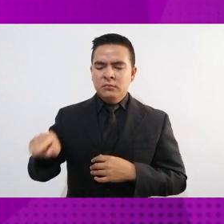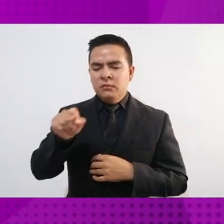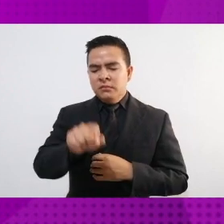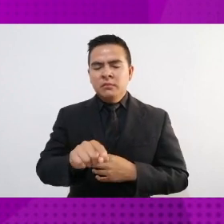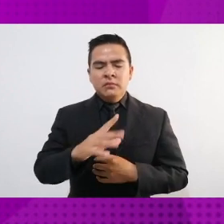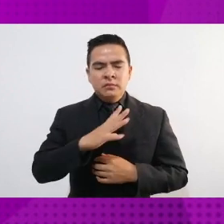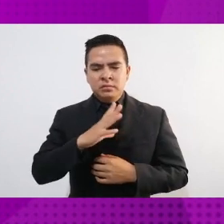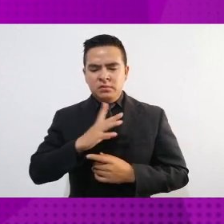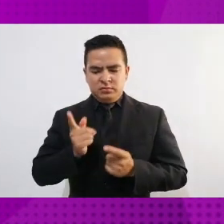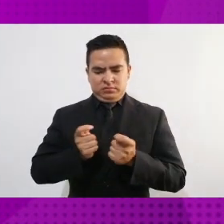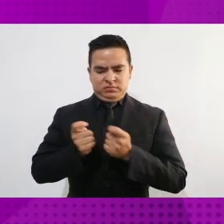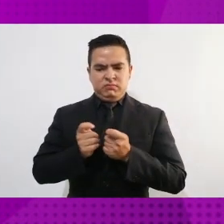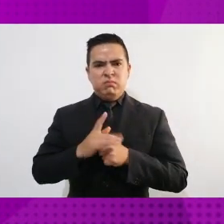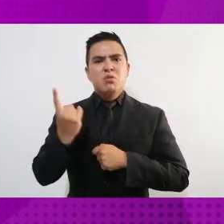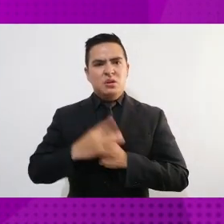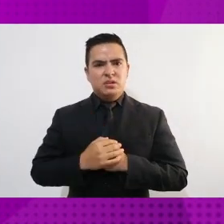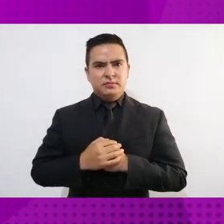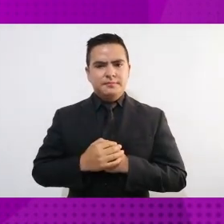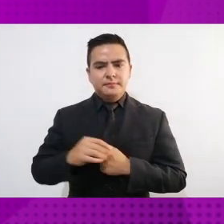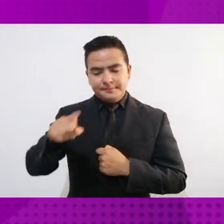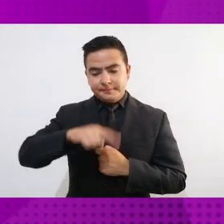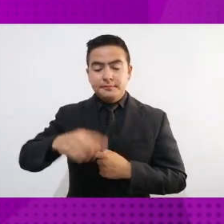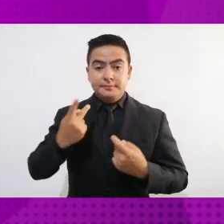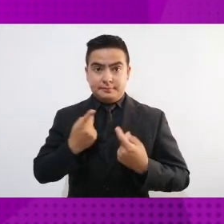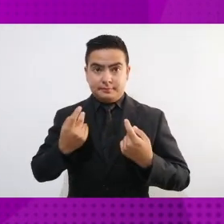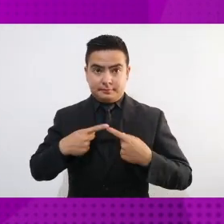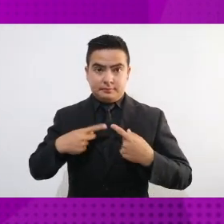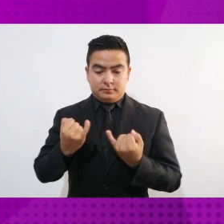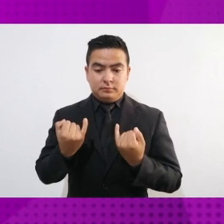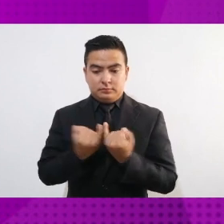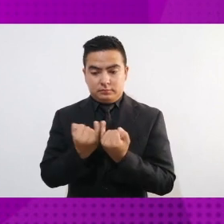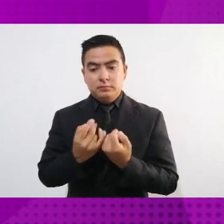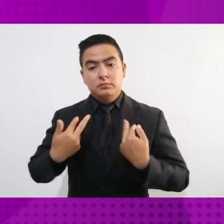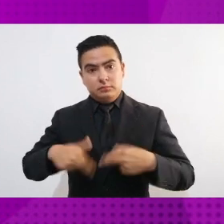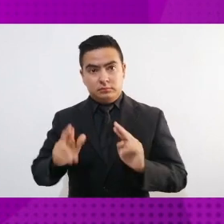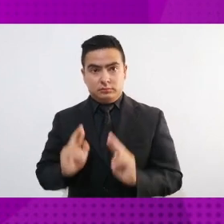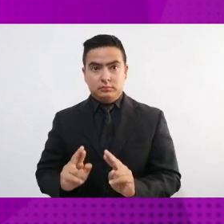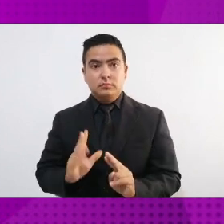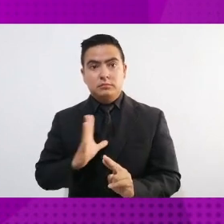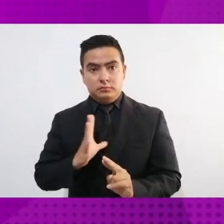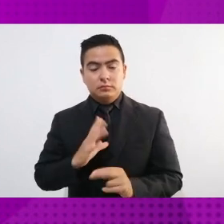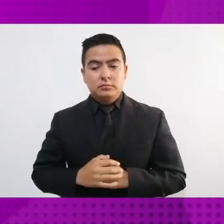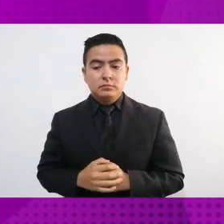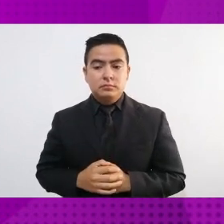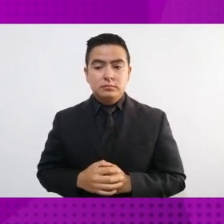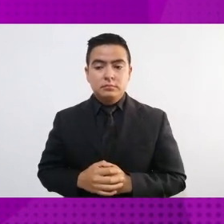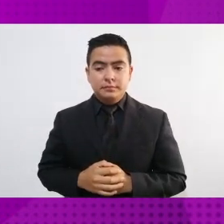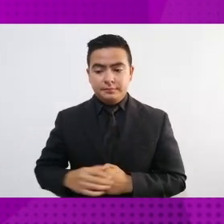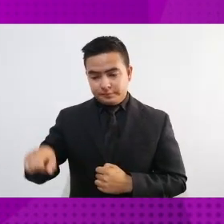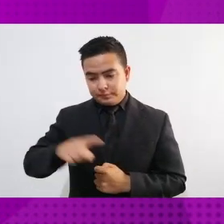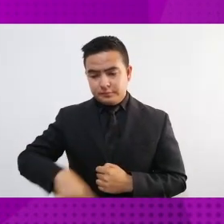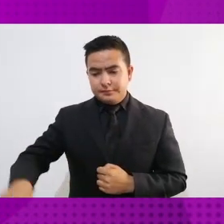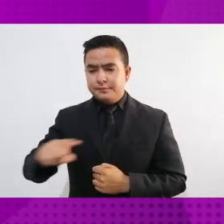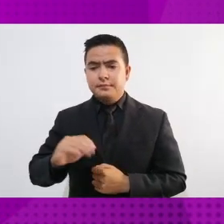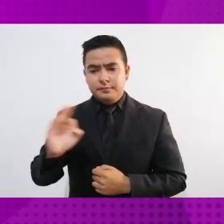muy importante, que es la función de representación, ¿no? Entonces, podemos concebir que si bien es cierto que su función principal